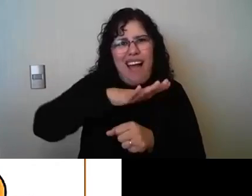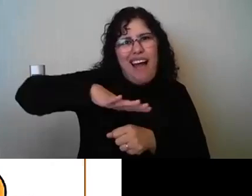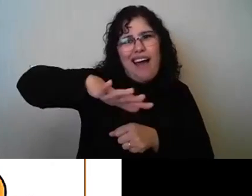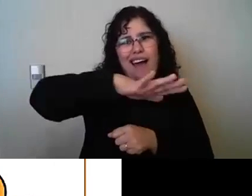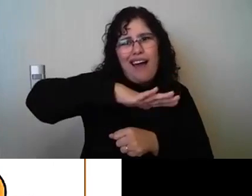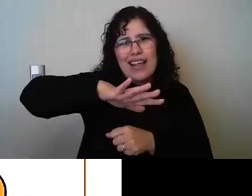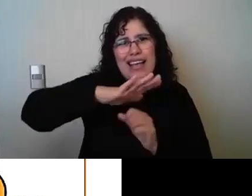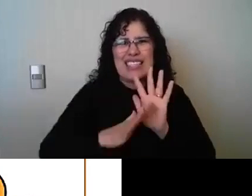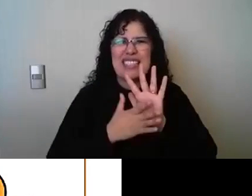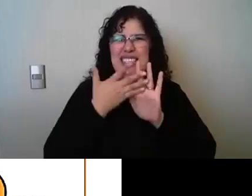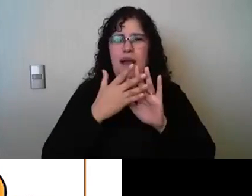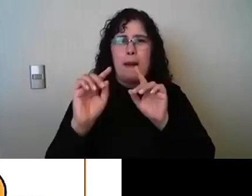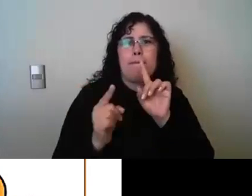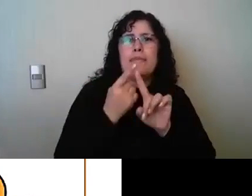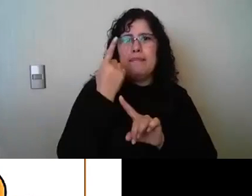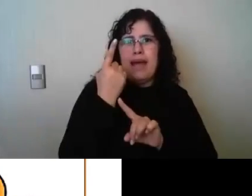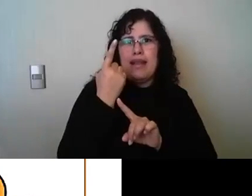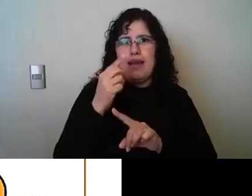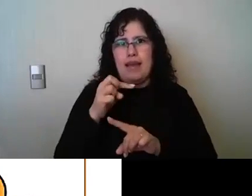sensitiva primaria,